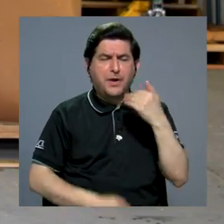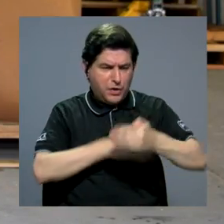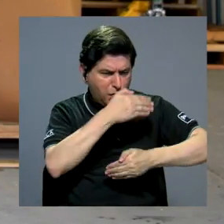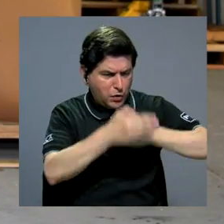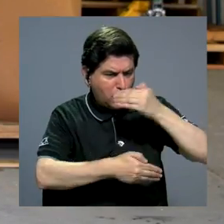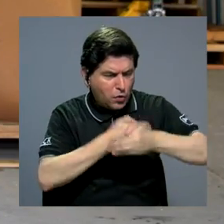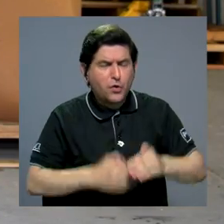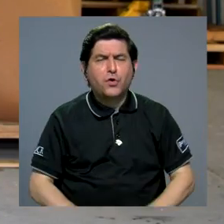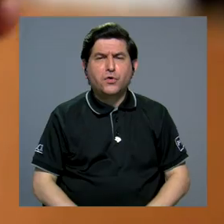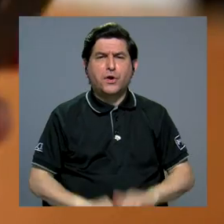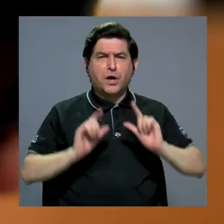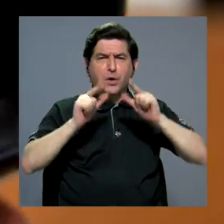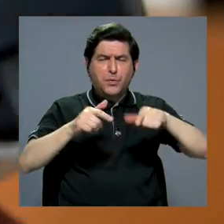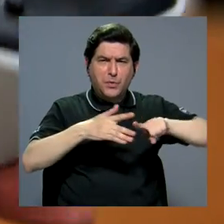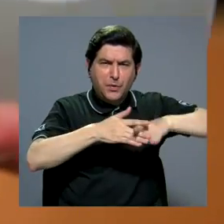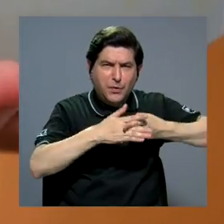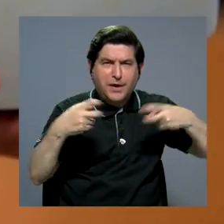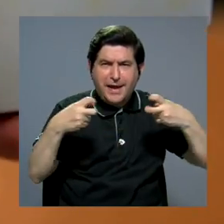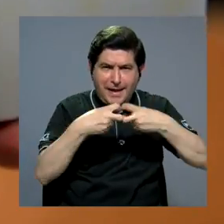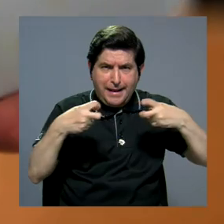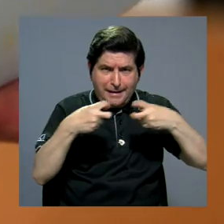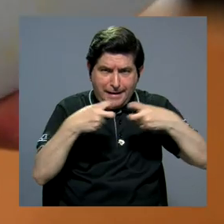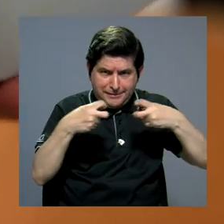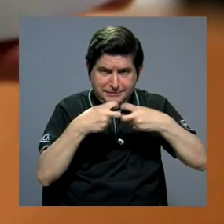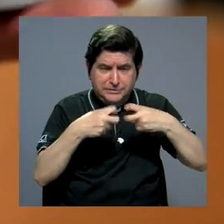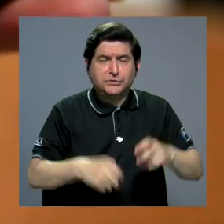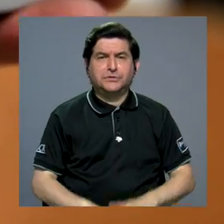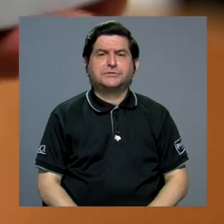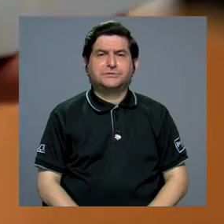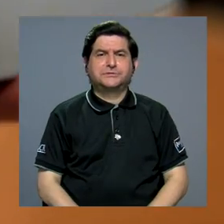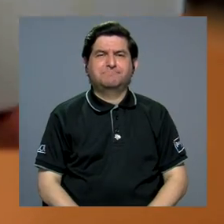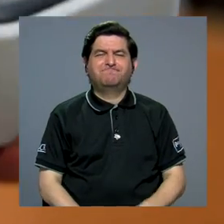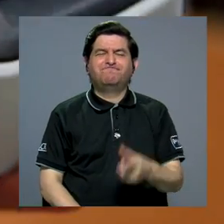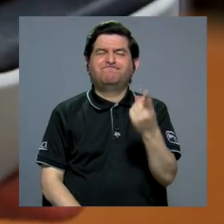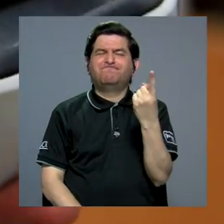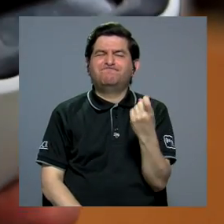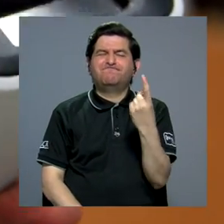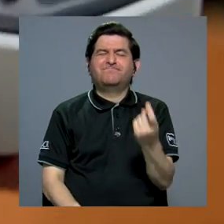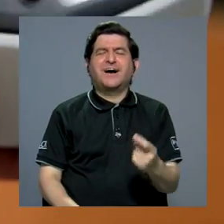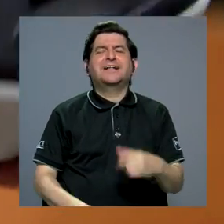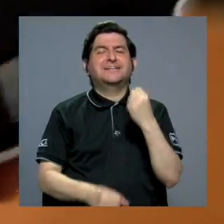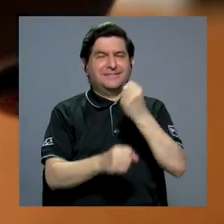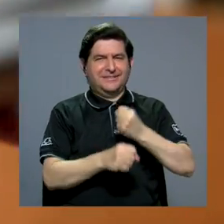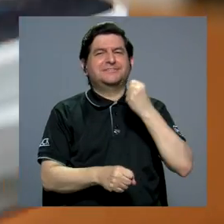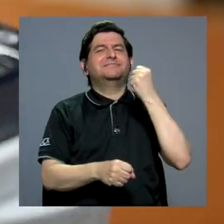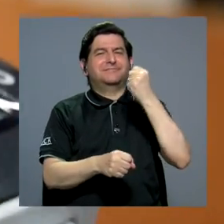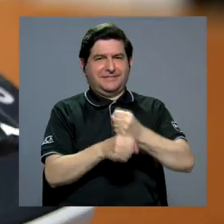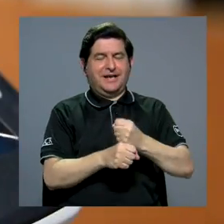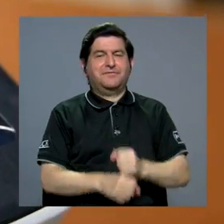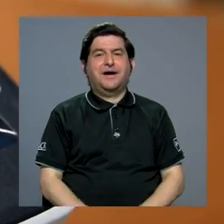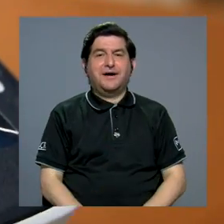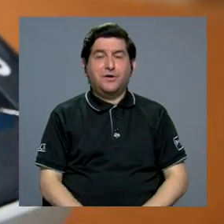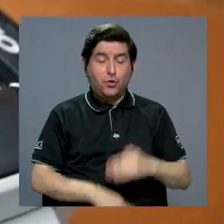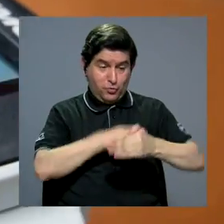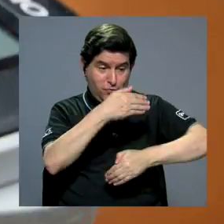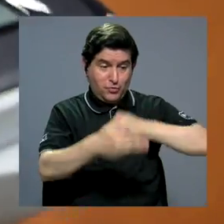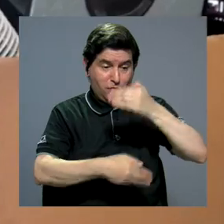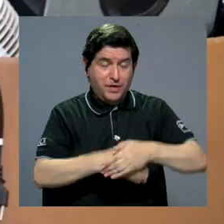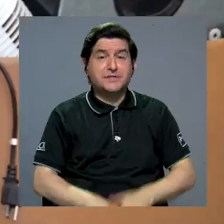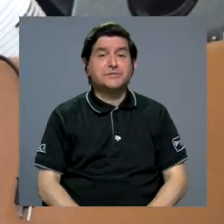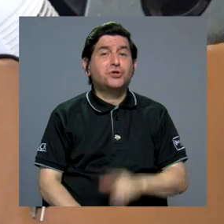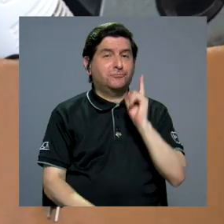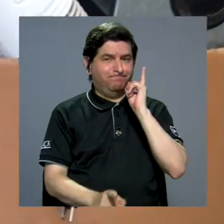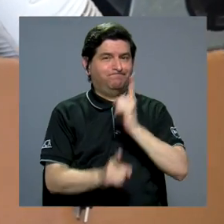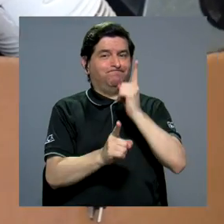tratamiento a los residuos de aparatos electrónicos y eléctricos, aún quedan muchas tareas pendientes para que esta gestión